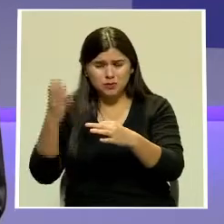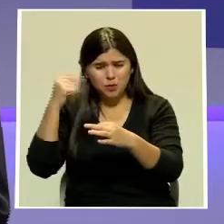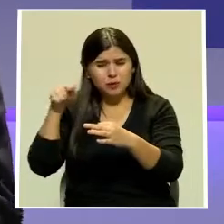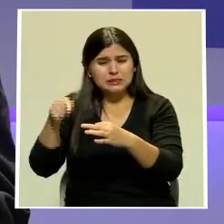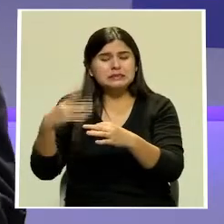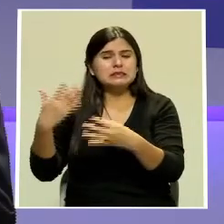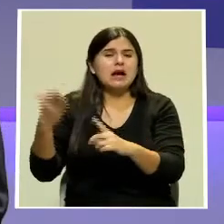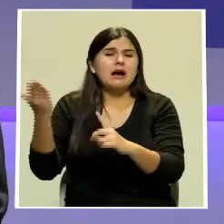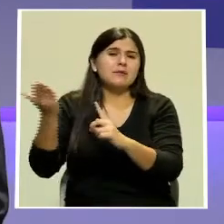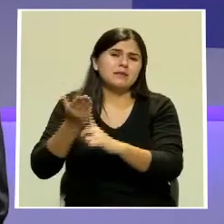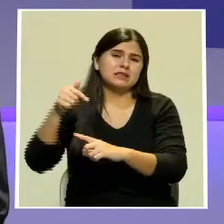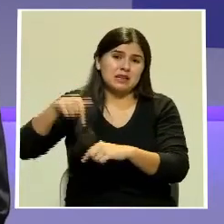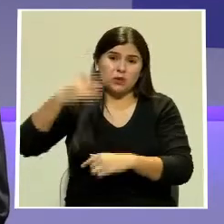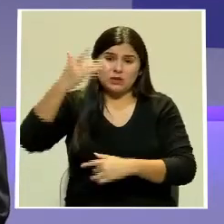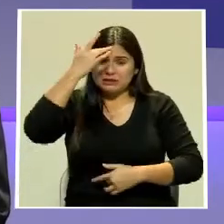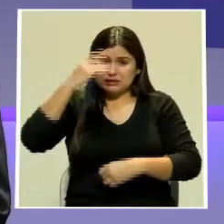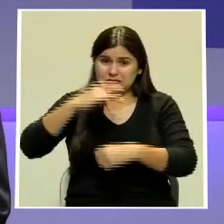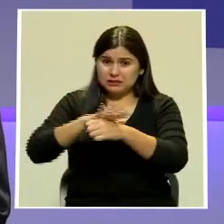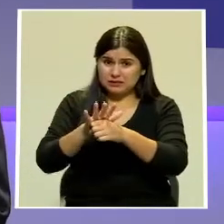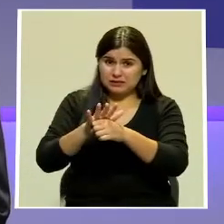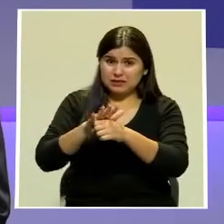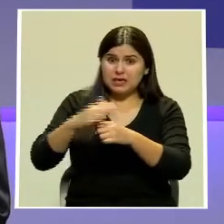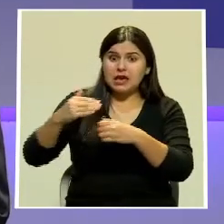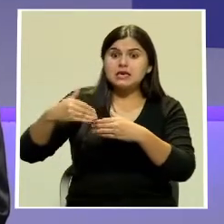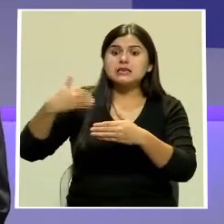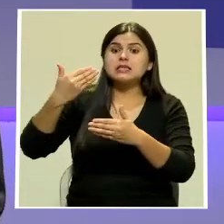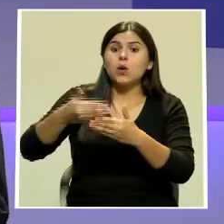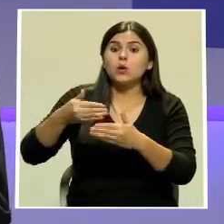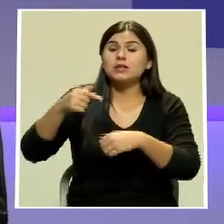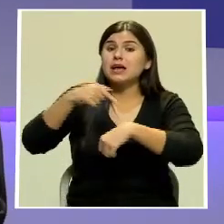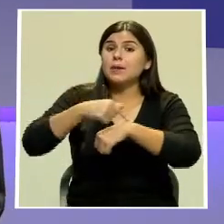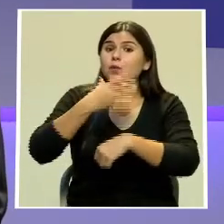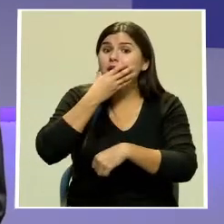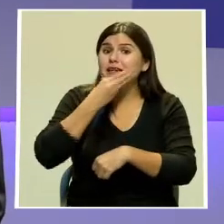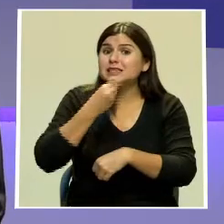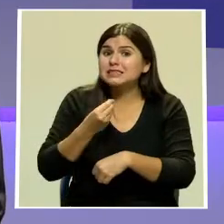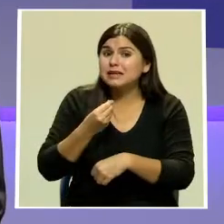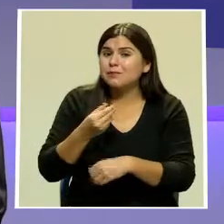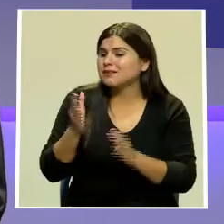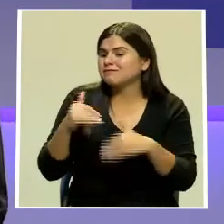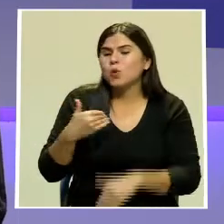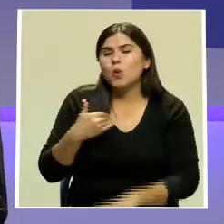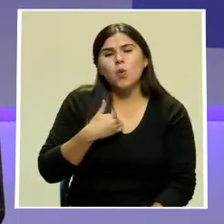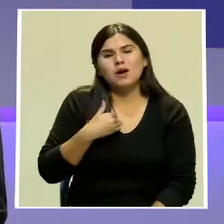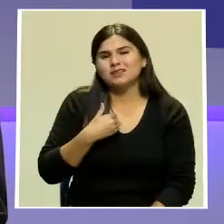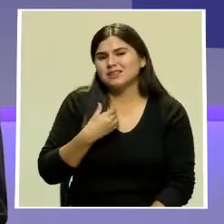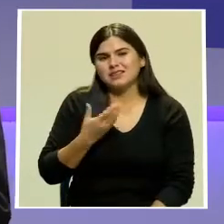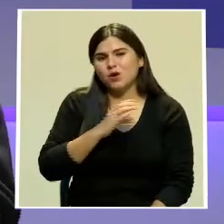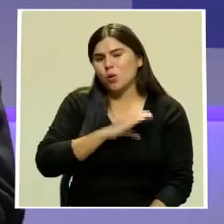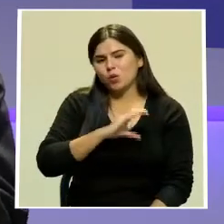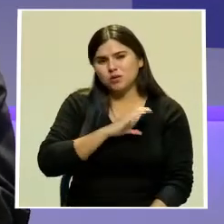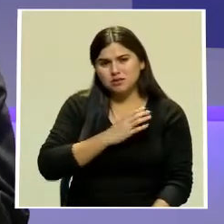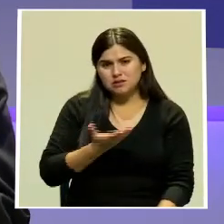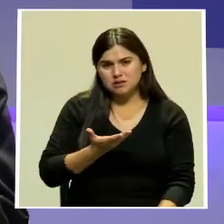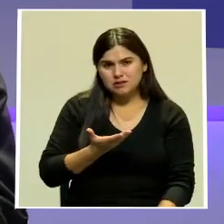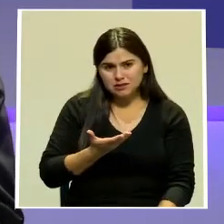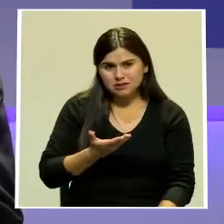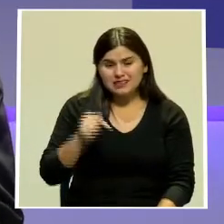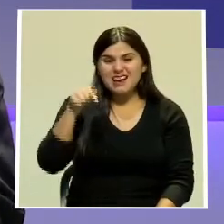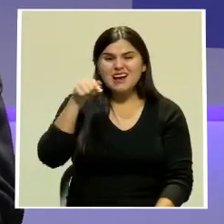que lastimosamente en una época que viene ya de diciembre no va a poder contar con las mejores condiciones. Bueno, ahí es donde el gobierno tiene que empezar a